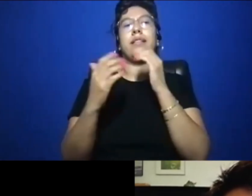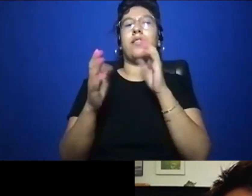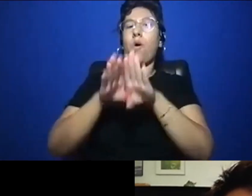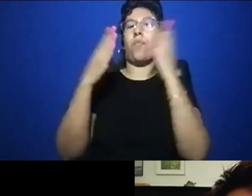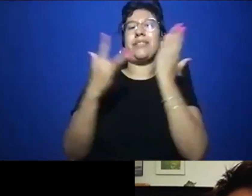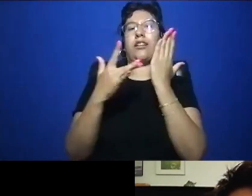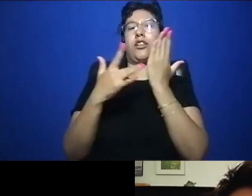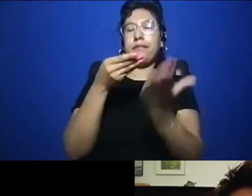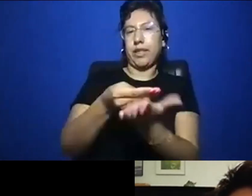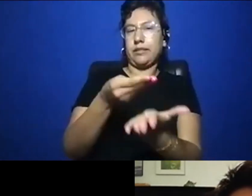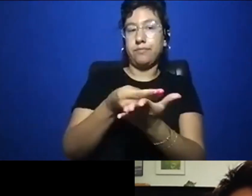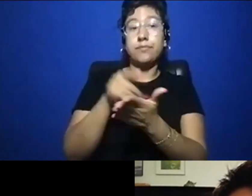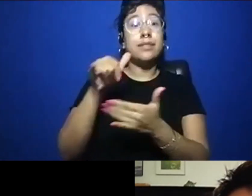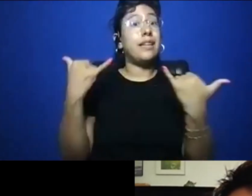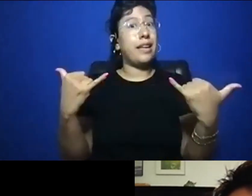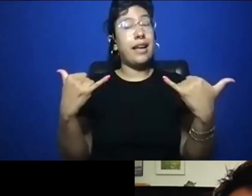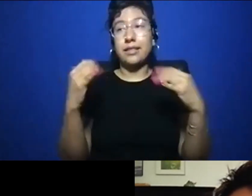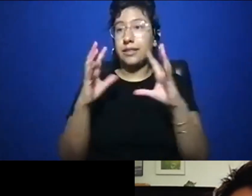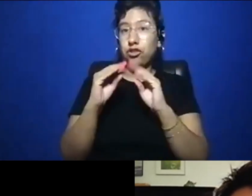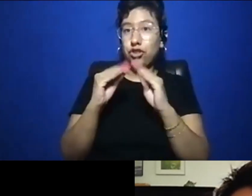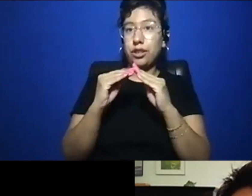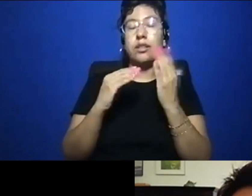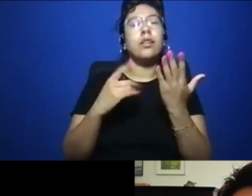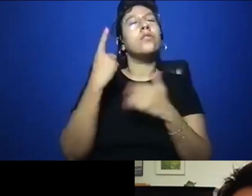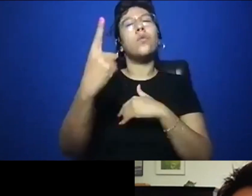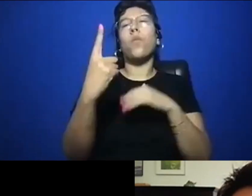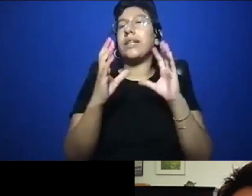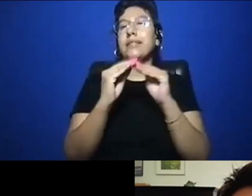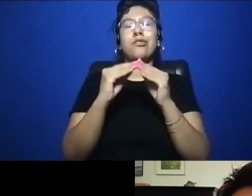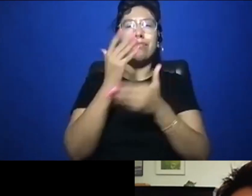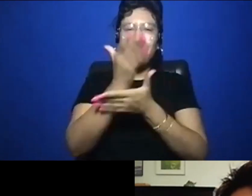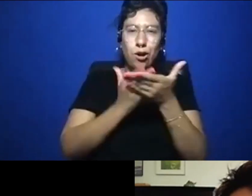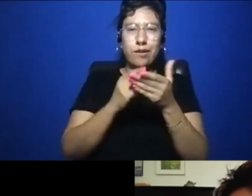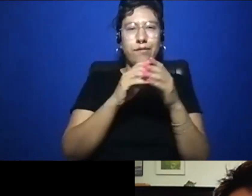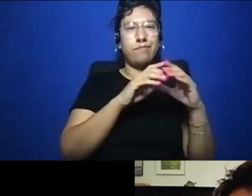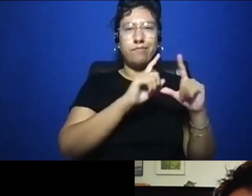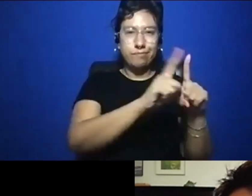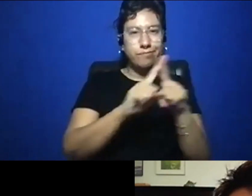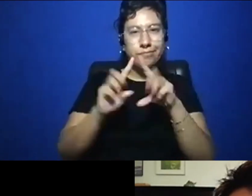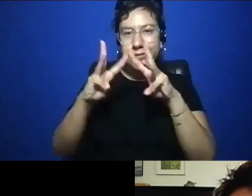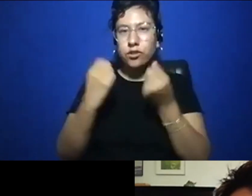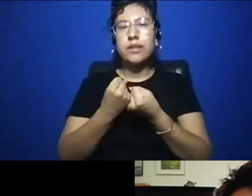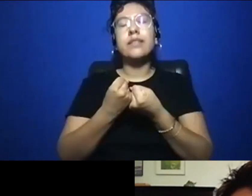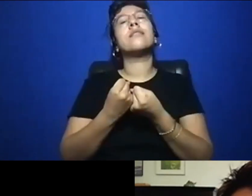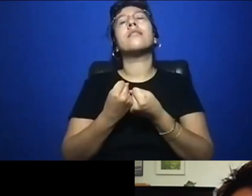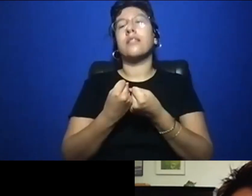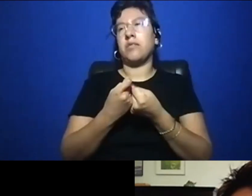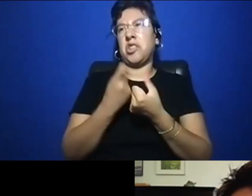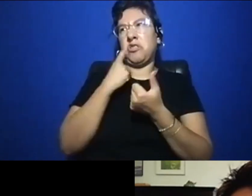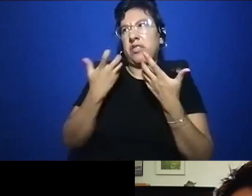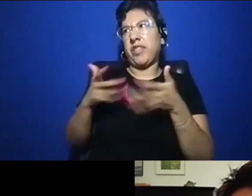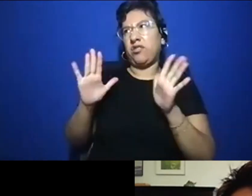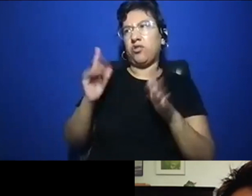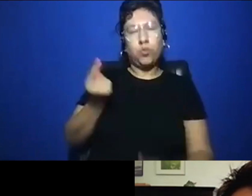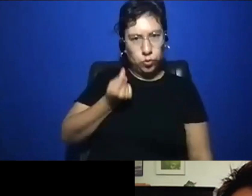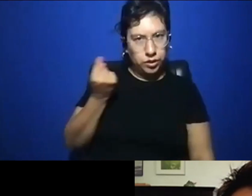Y la sesión de hoy es una sesión como parte de una serie.